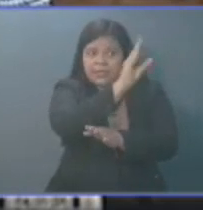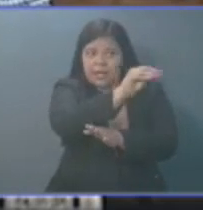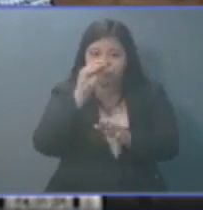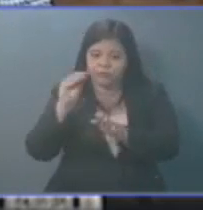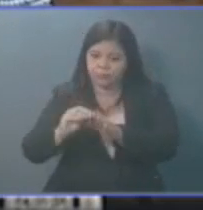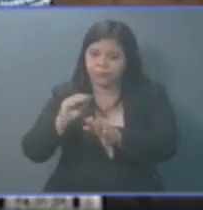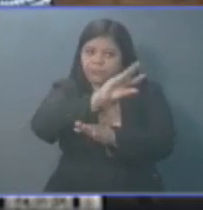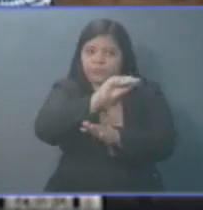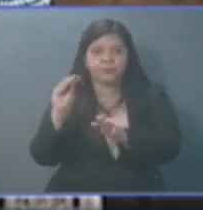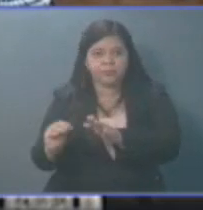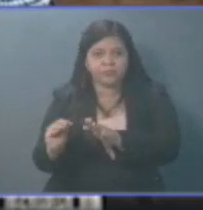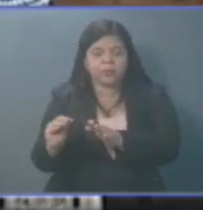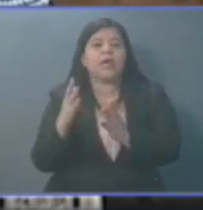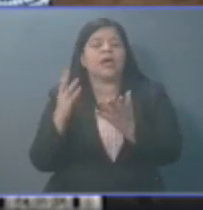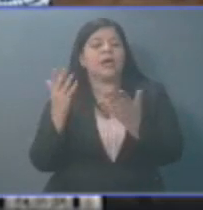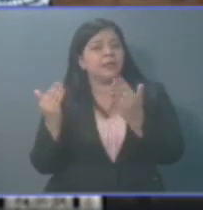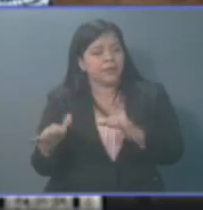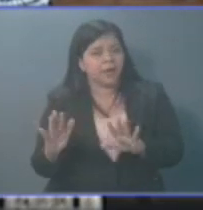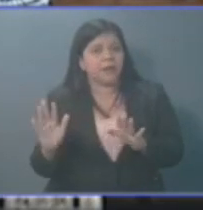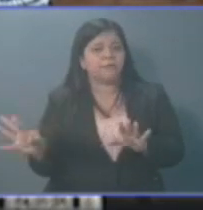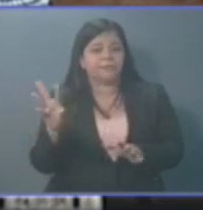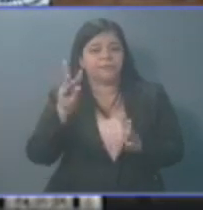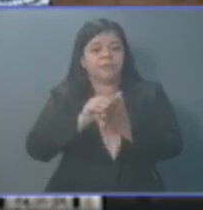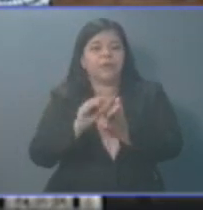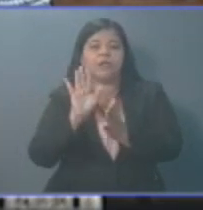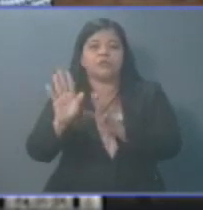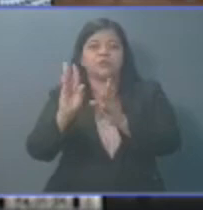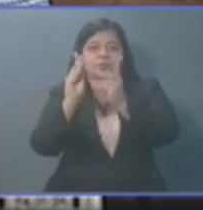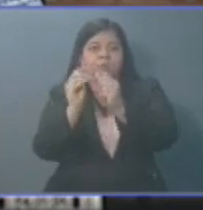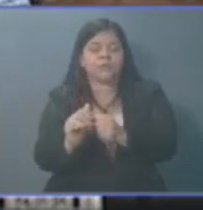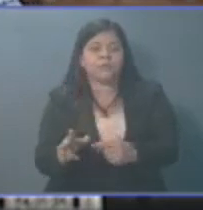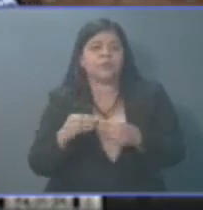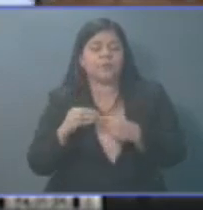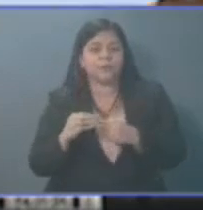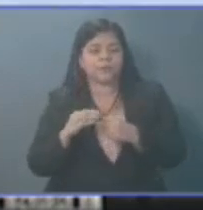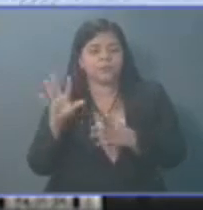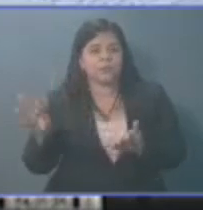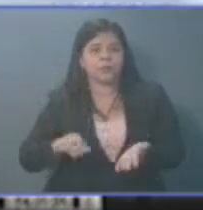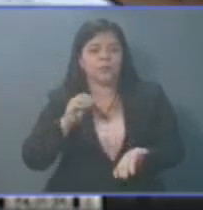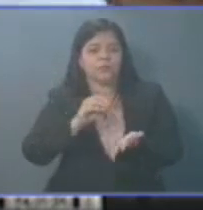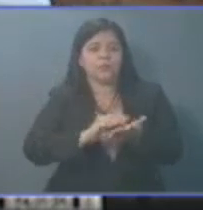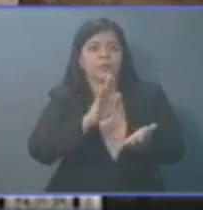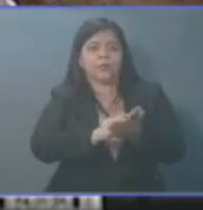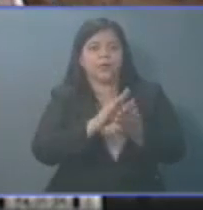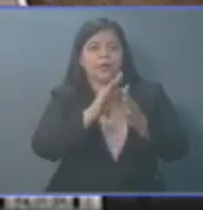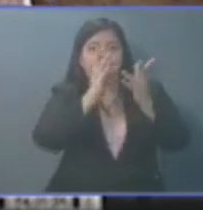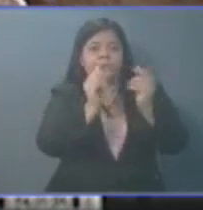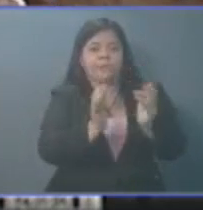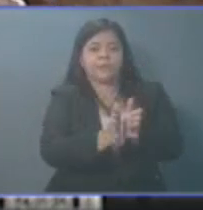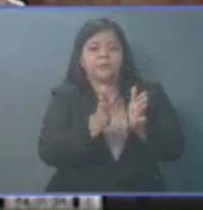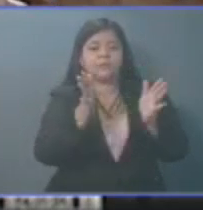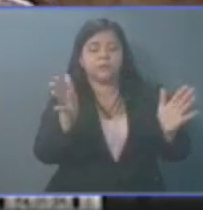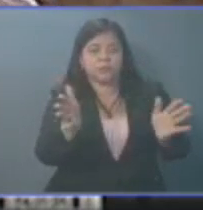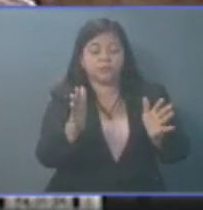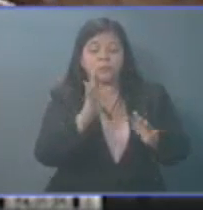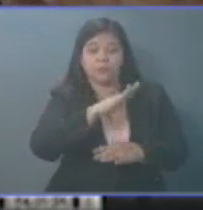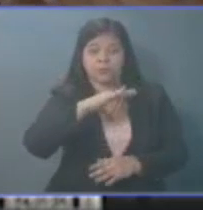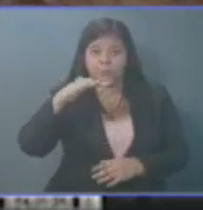e incluir el mencionado presupuesto especial en la Ley del Presupuesto General del Estado